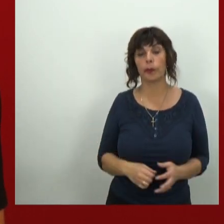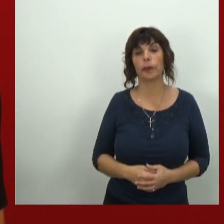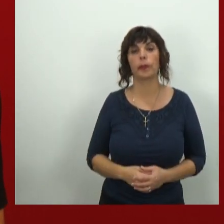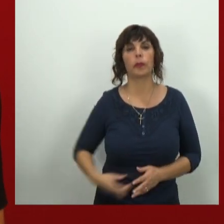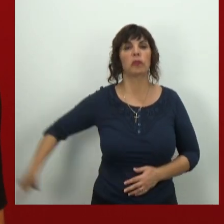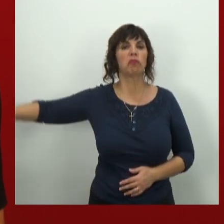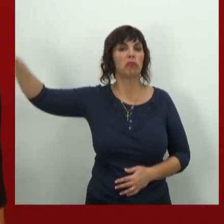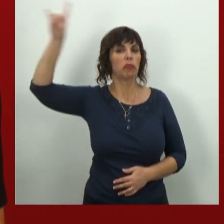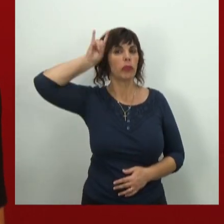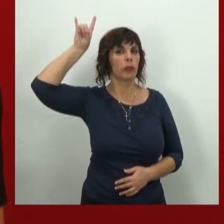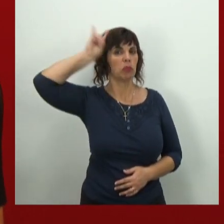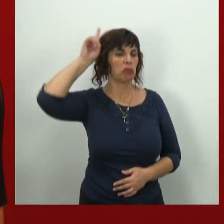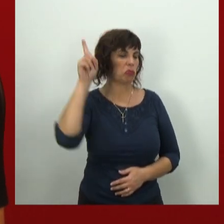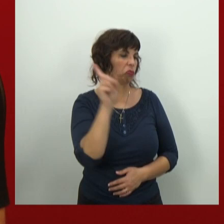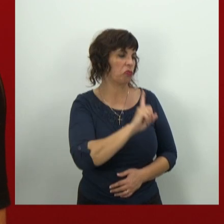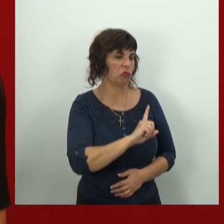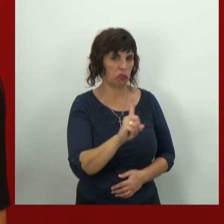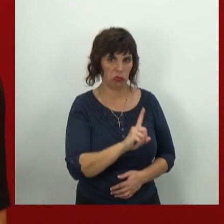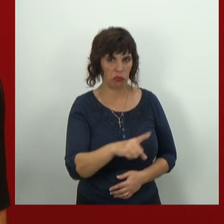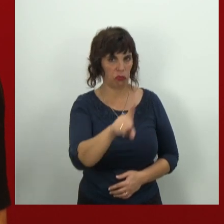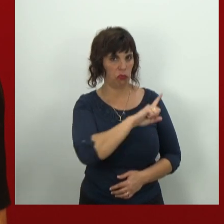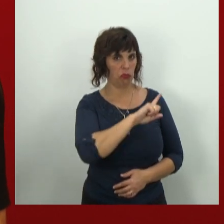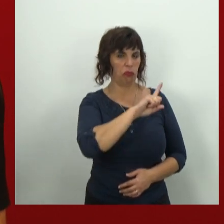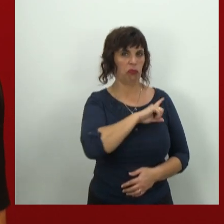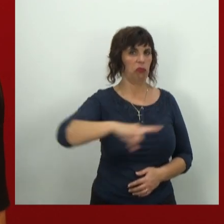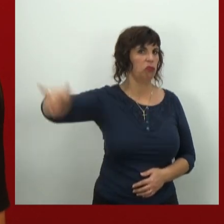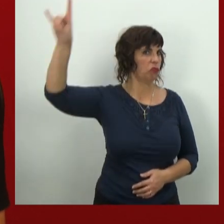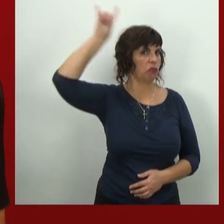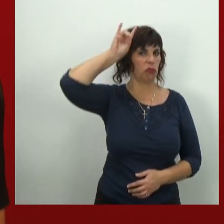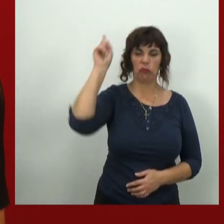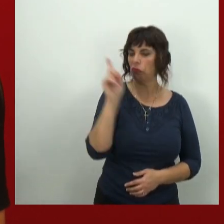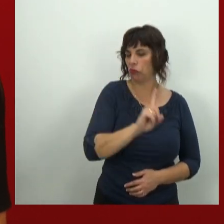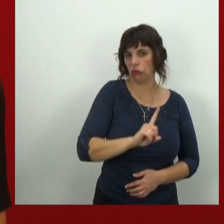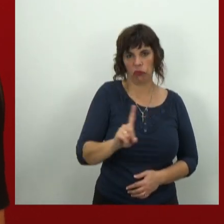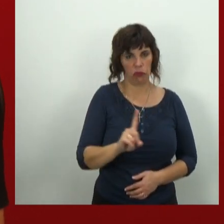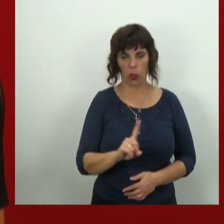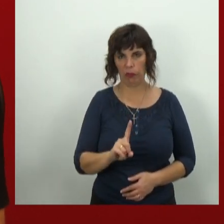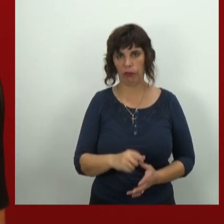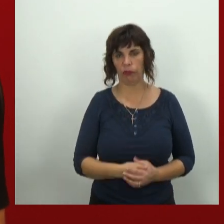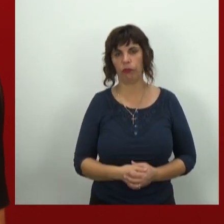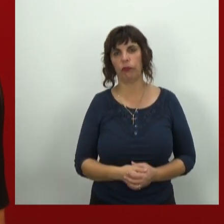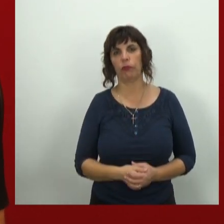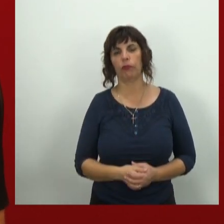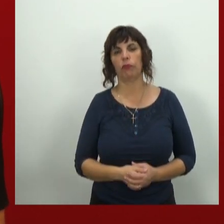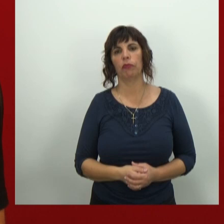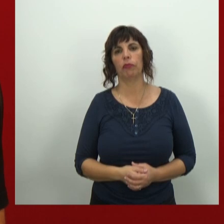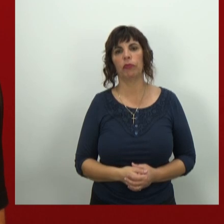no stupid demon, ningún demonio, diablo, nada,